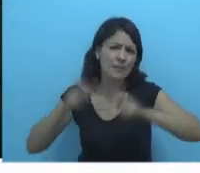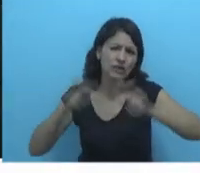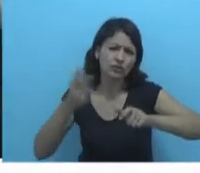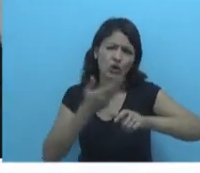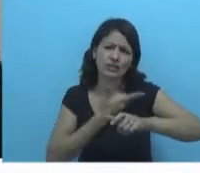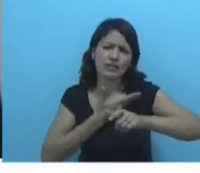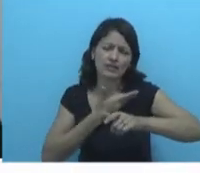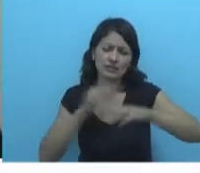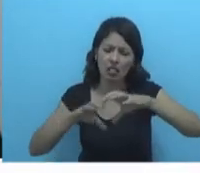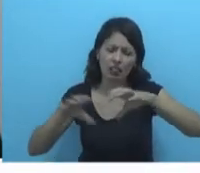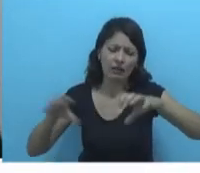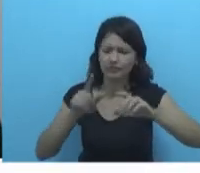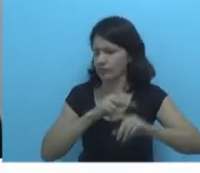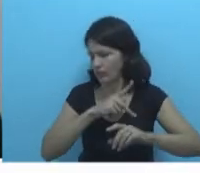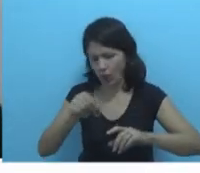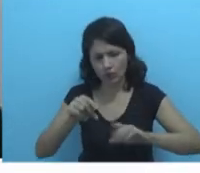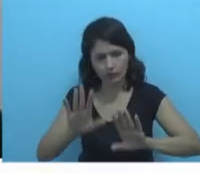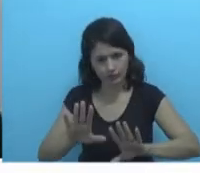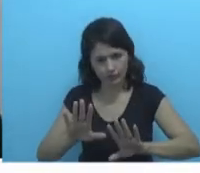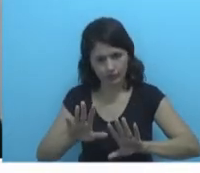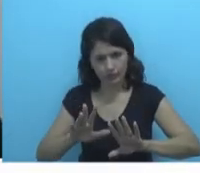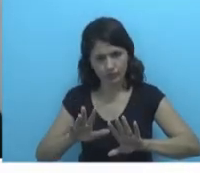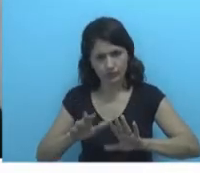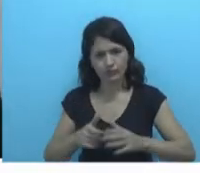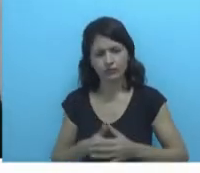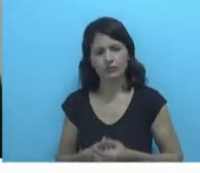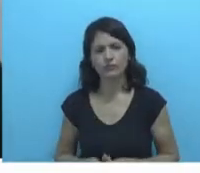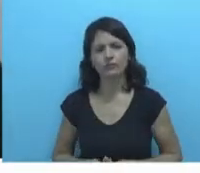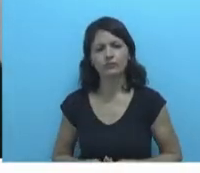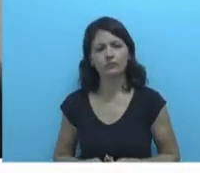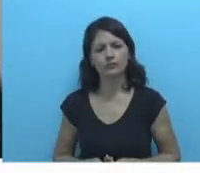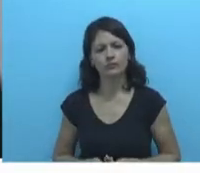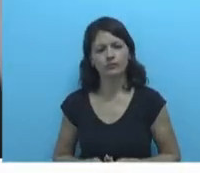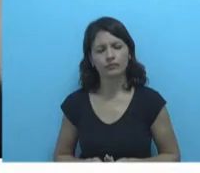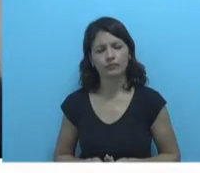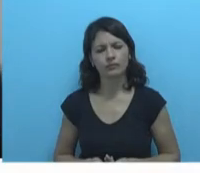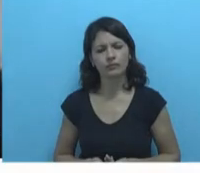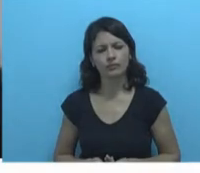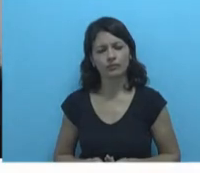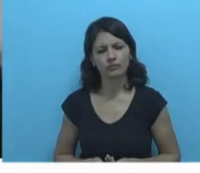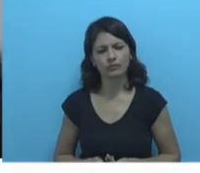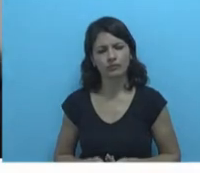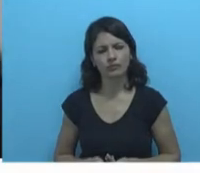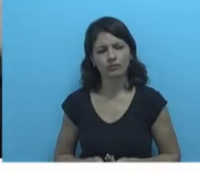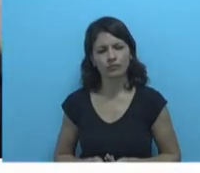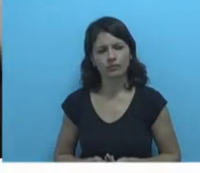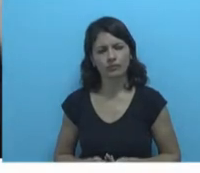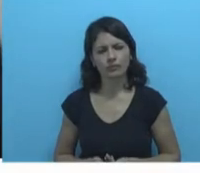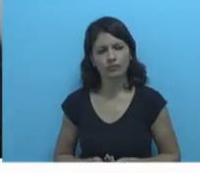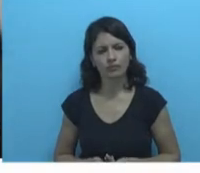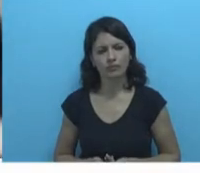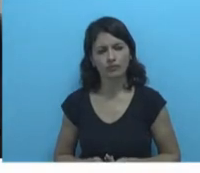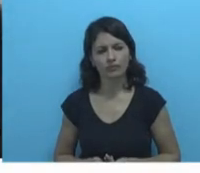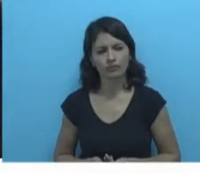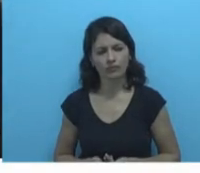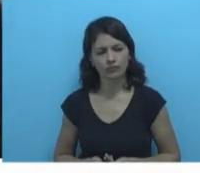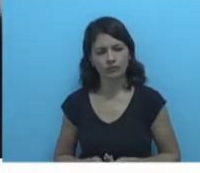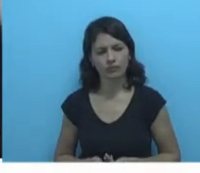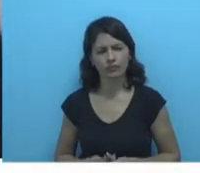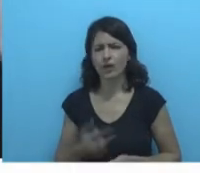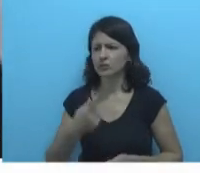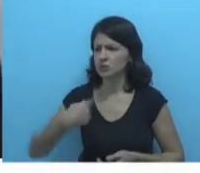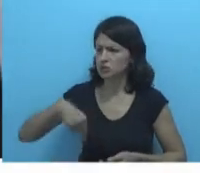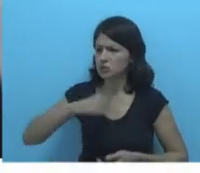la grieta. Porque no podemos exigirles a los actores